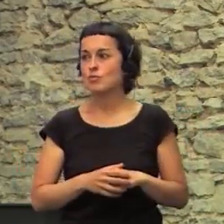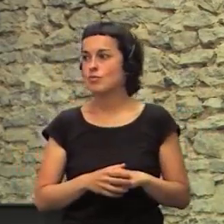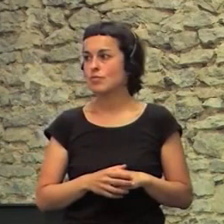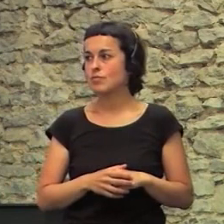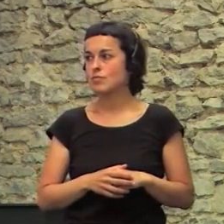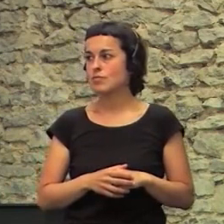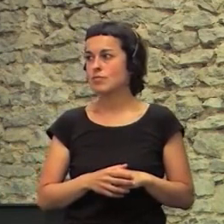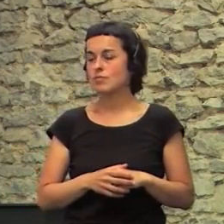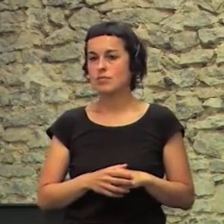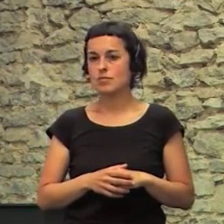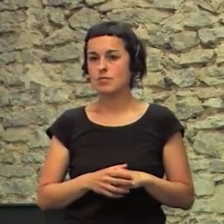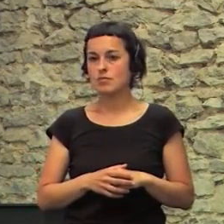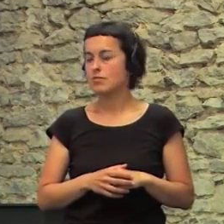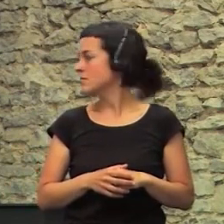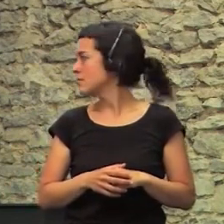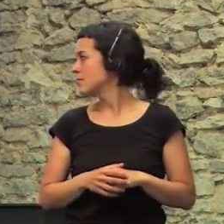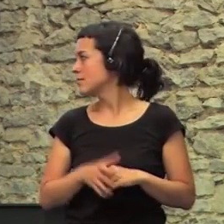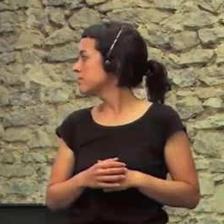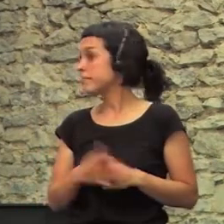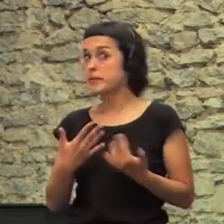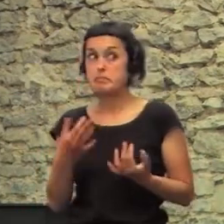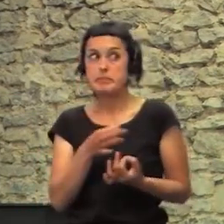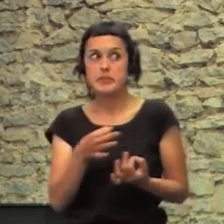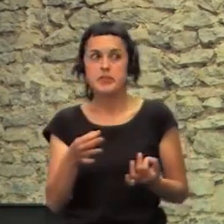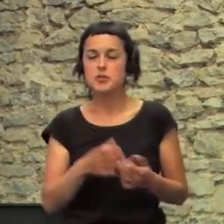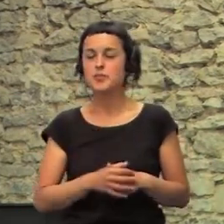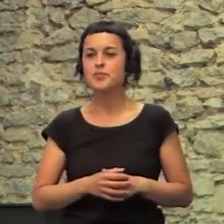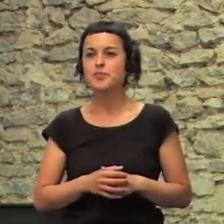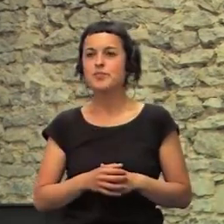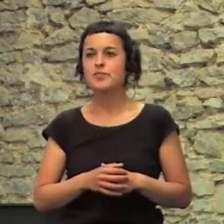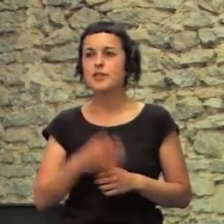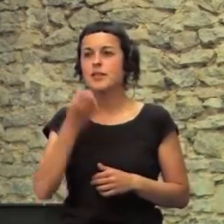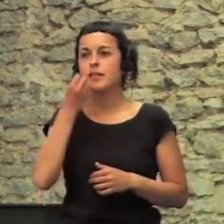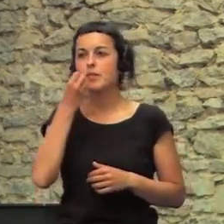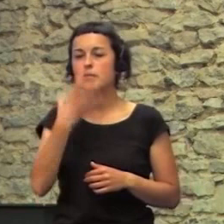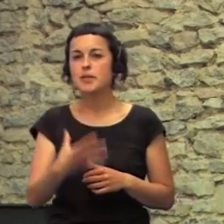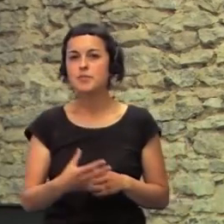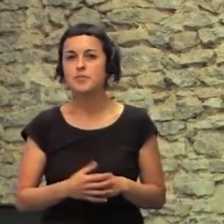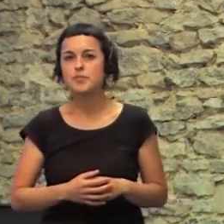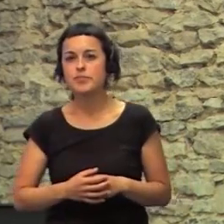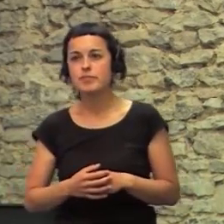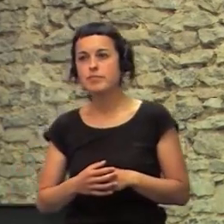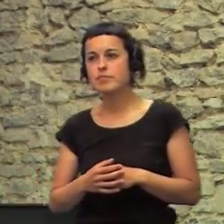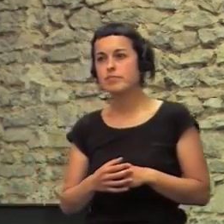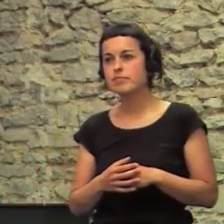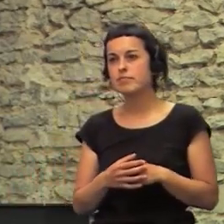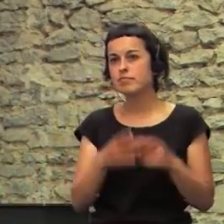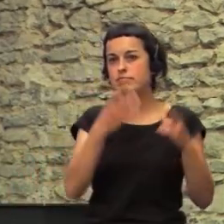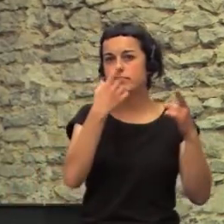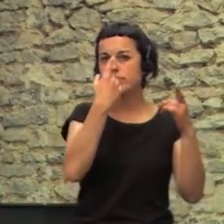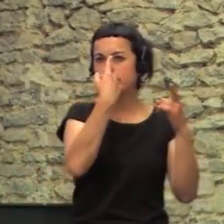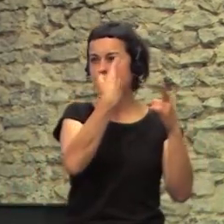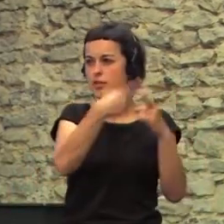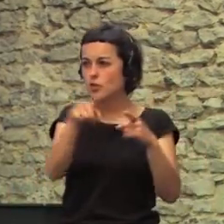Y nada, y bueno, y aquí está Nuria. Bueno, pues son muchas cosas, la verdad, que